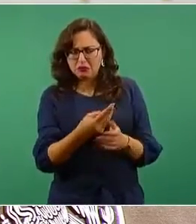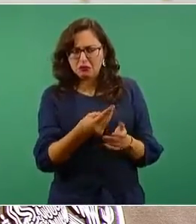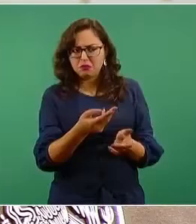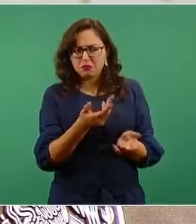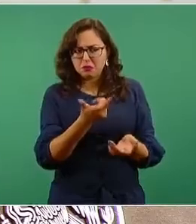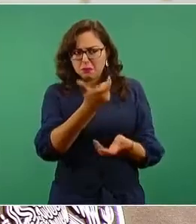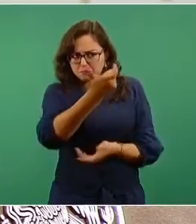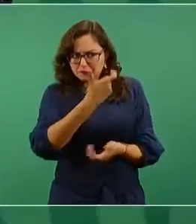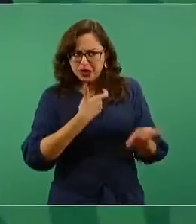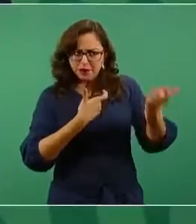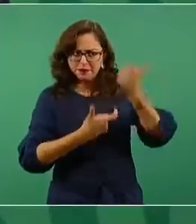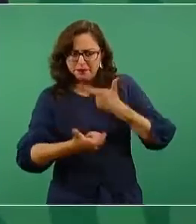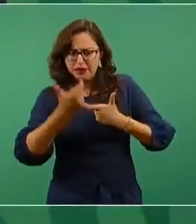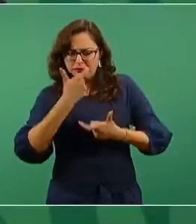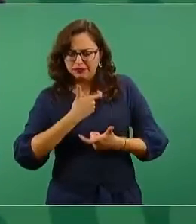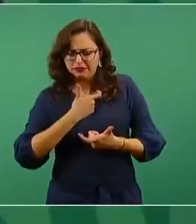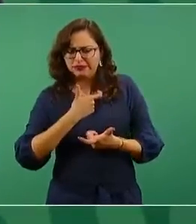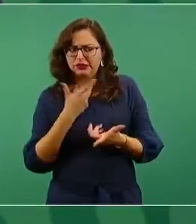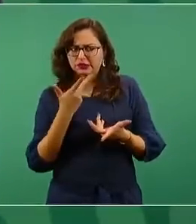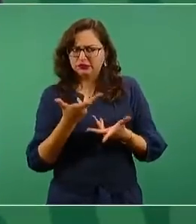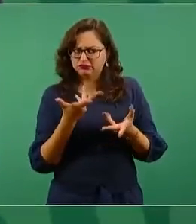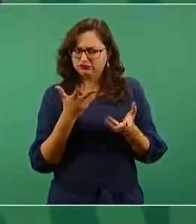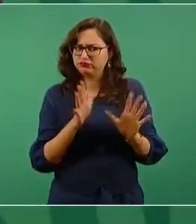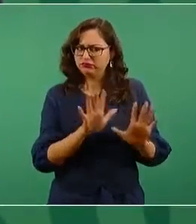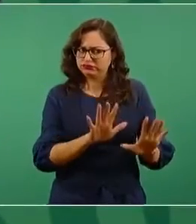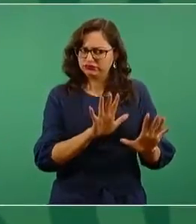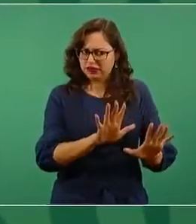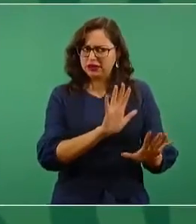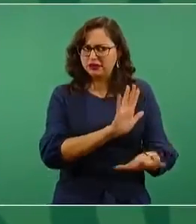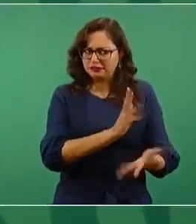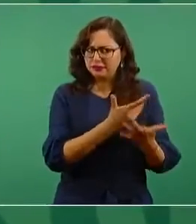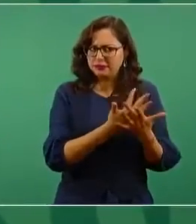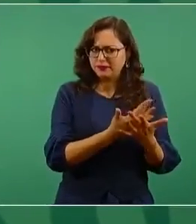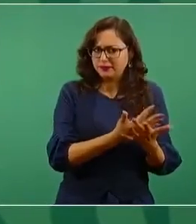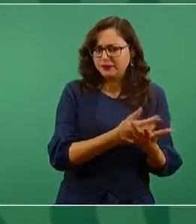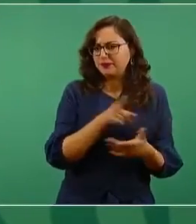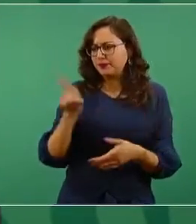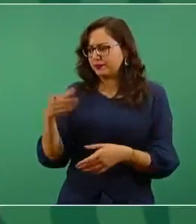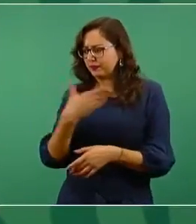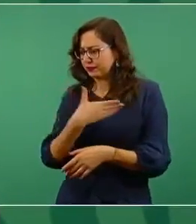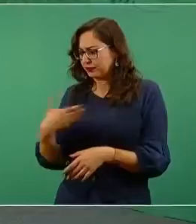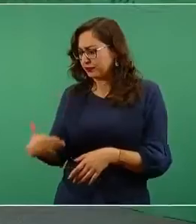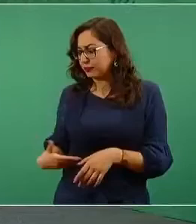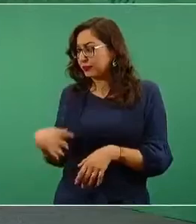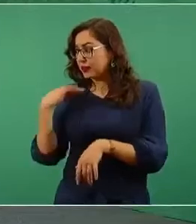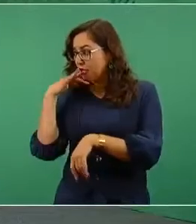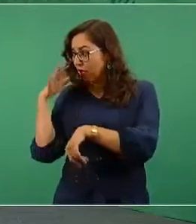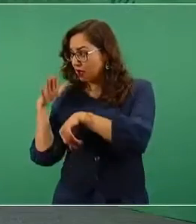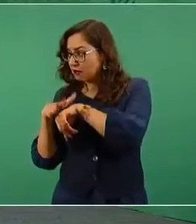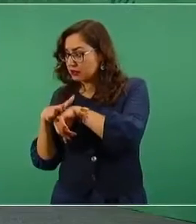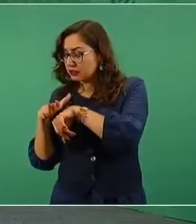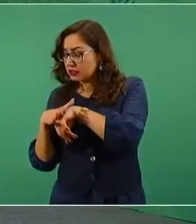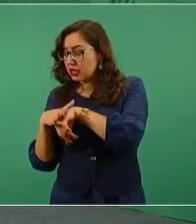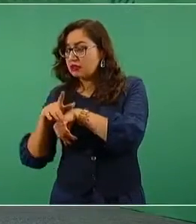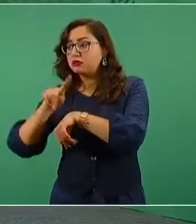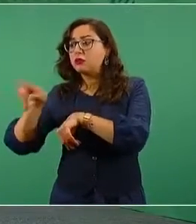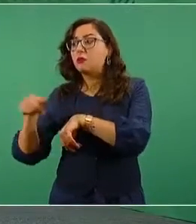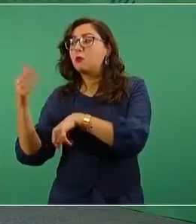indemnización. Y bueno, la respuesta que me dio el presidente, si no tiene inconveniente el presidente